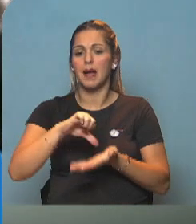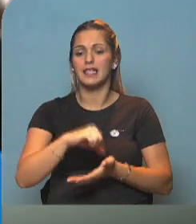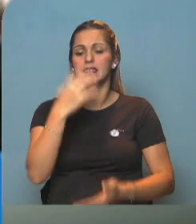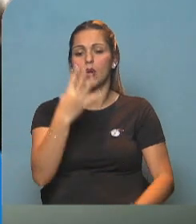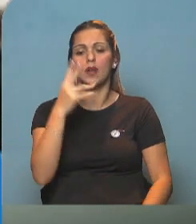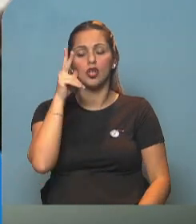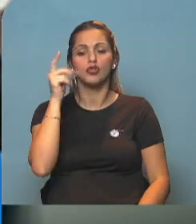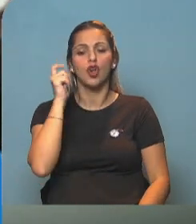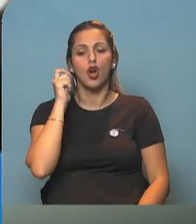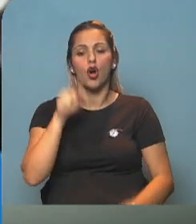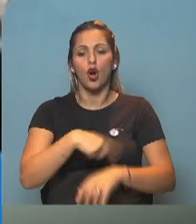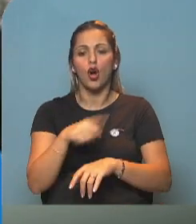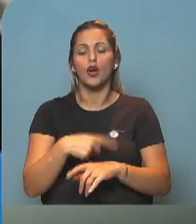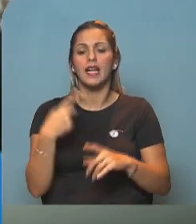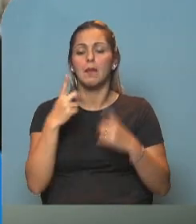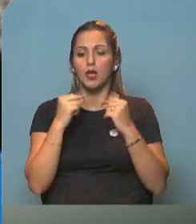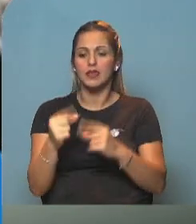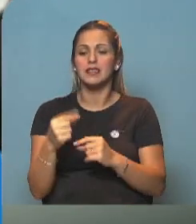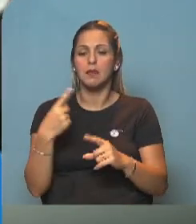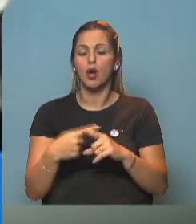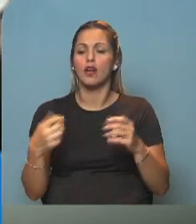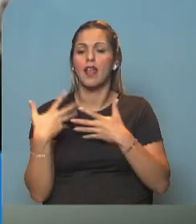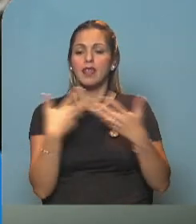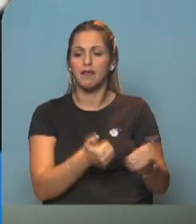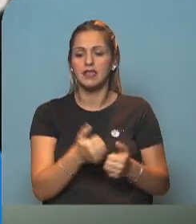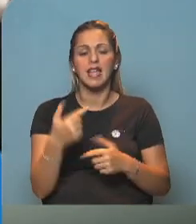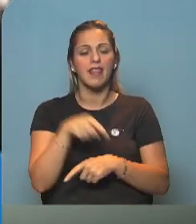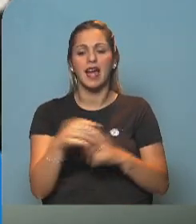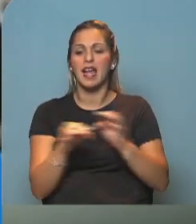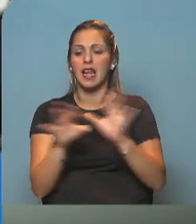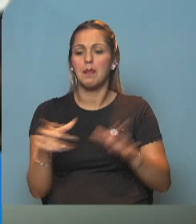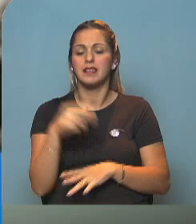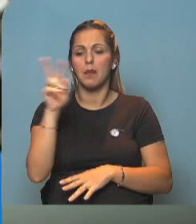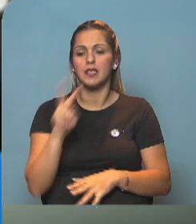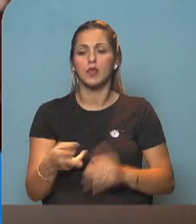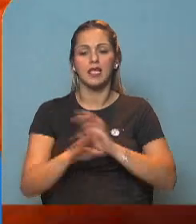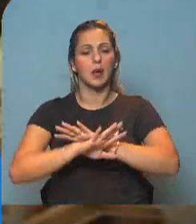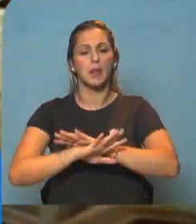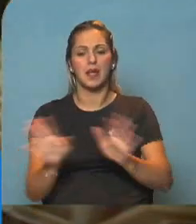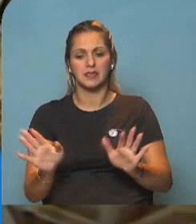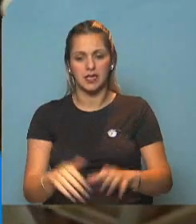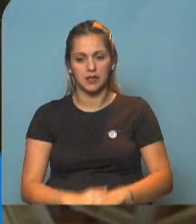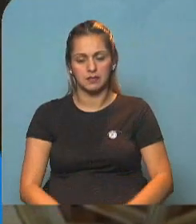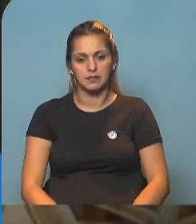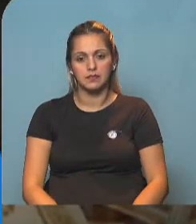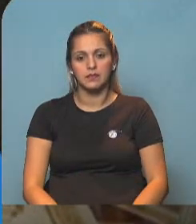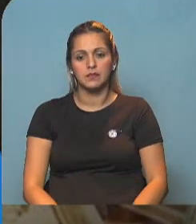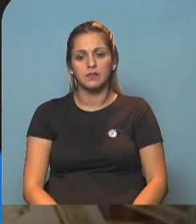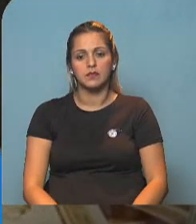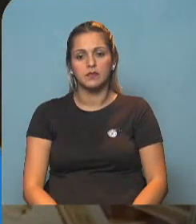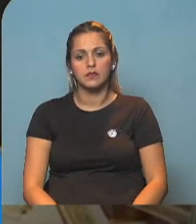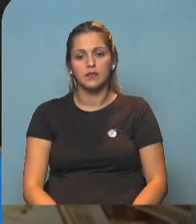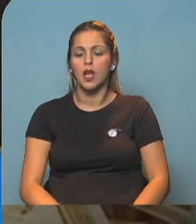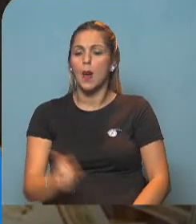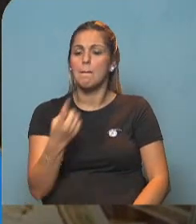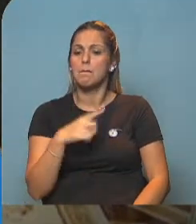en protesta y en defensa de la dignidad de la patria venezolana. Ya basta de conspiraciones. Pero no todos